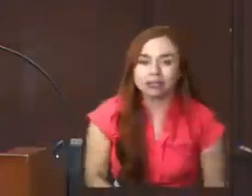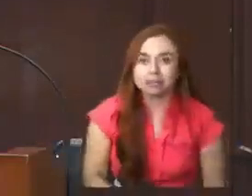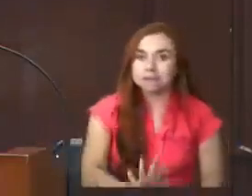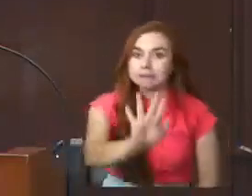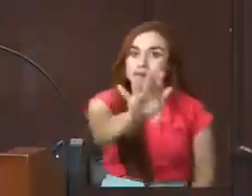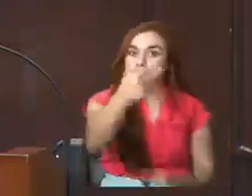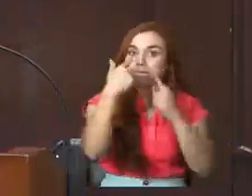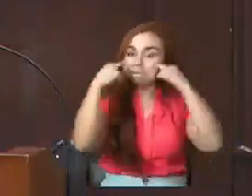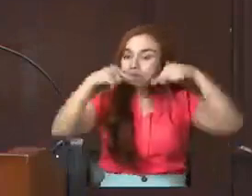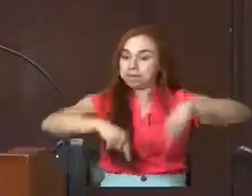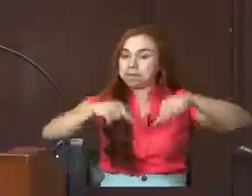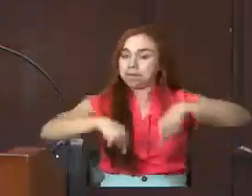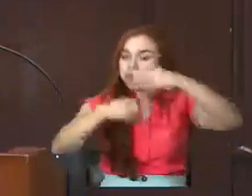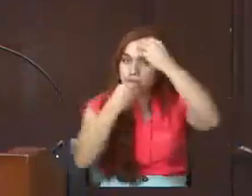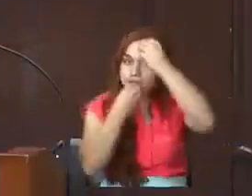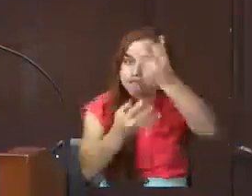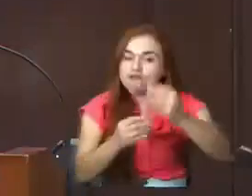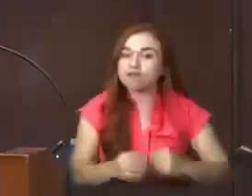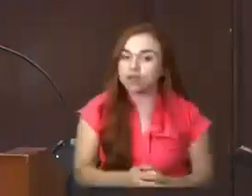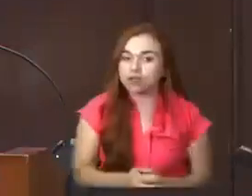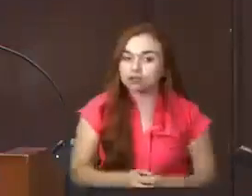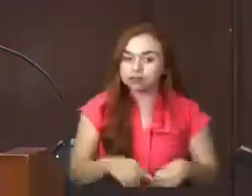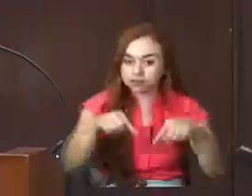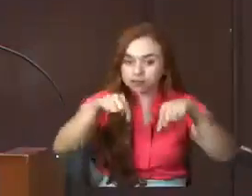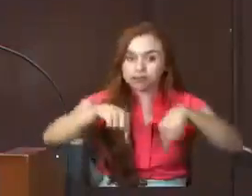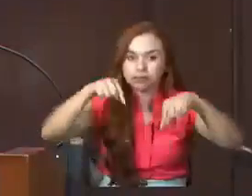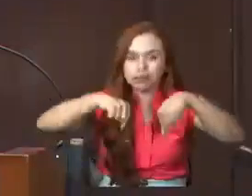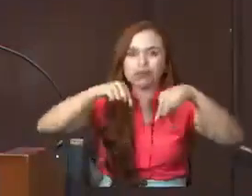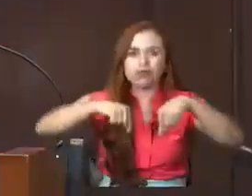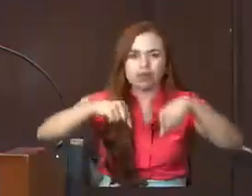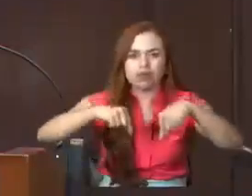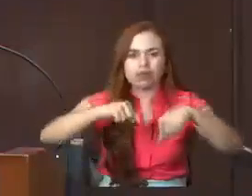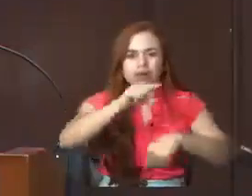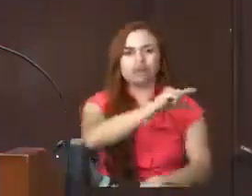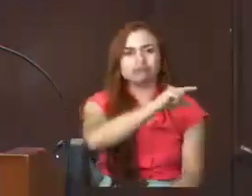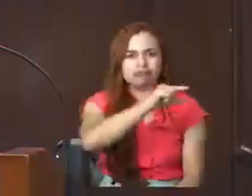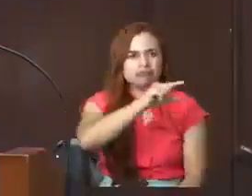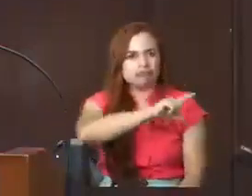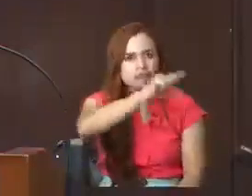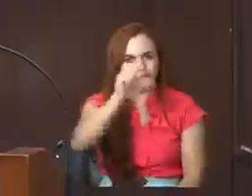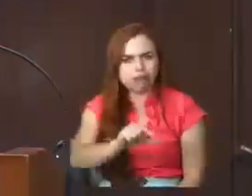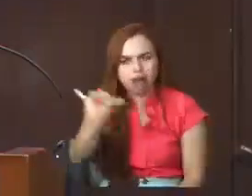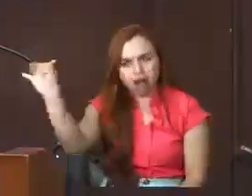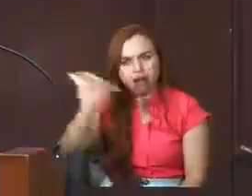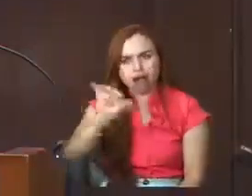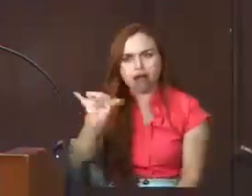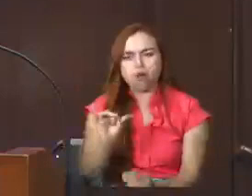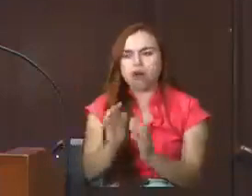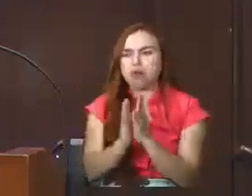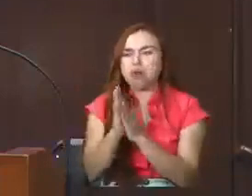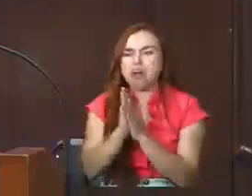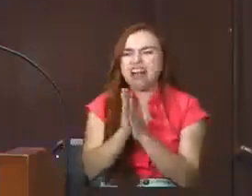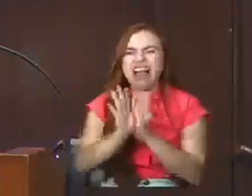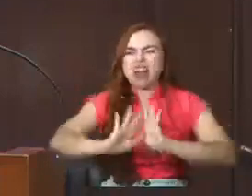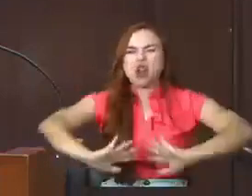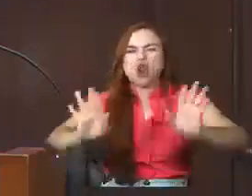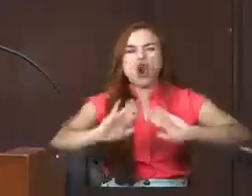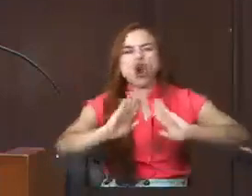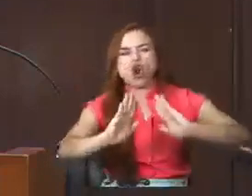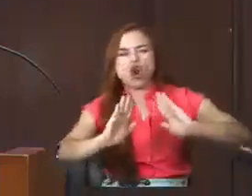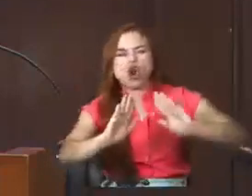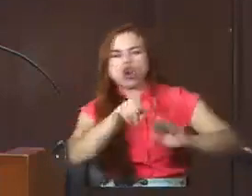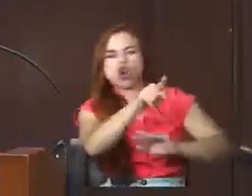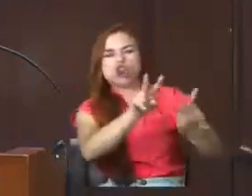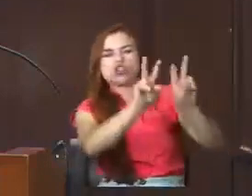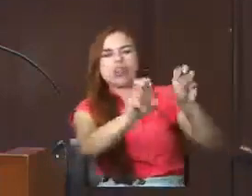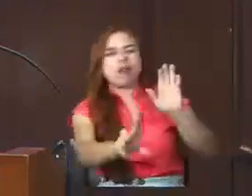de que podamos desarrollar una materia que vaya directamente contra varios principios. Primero, el